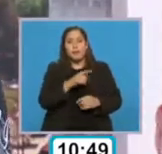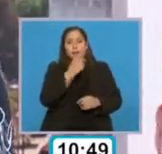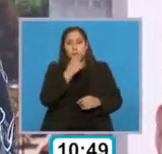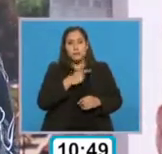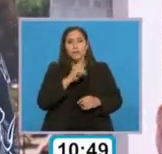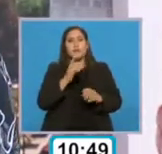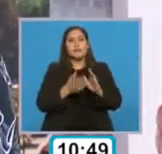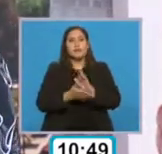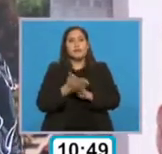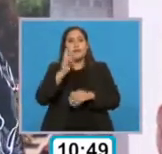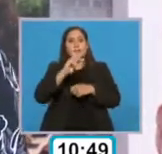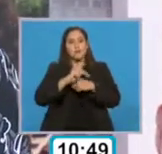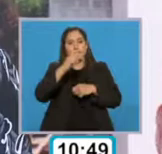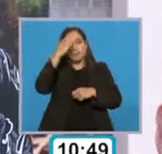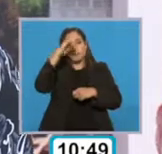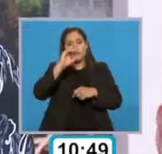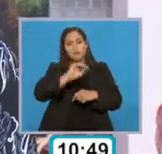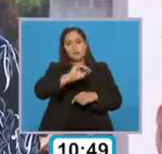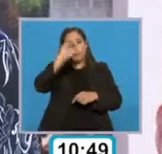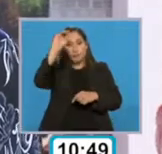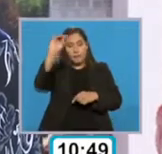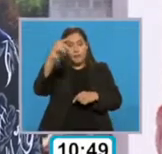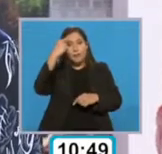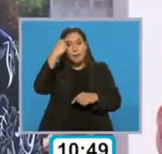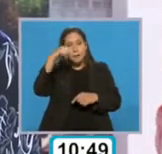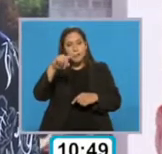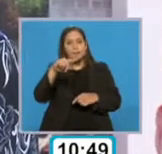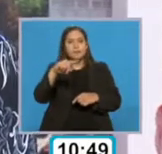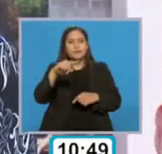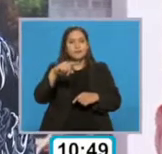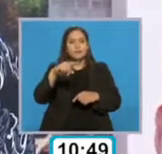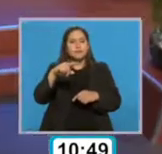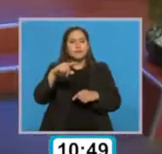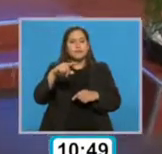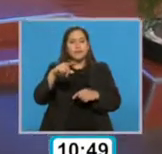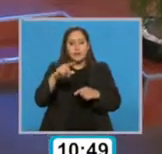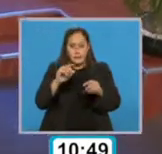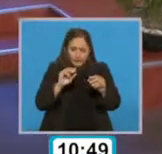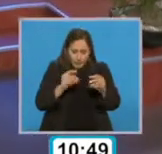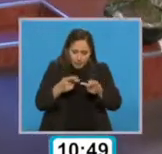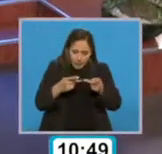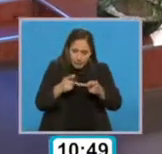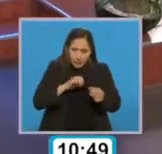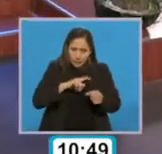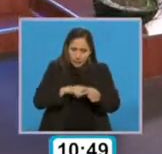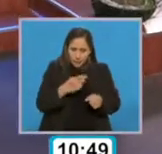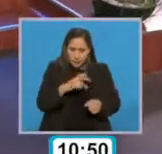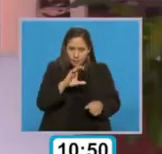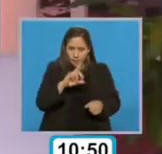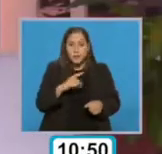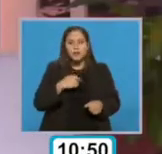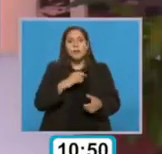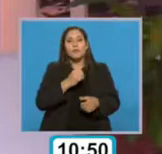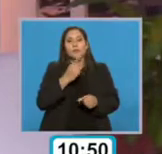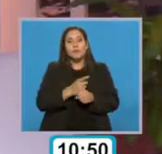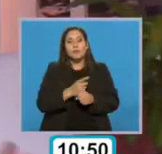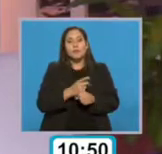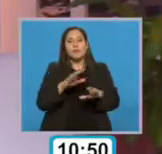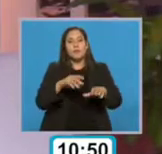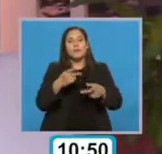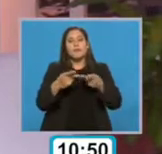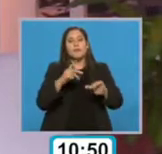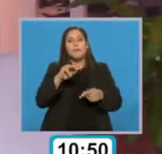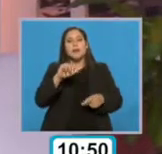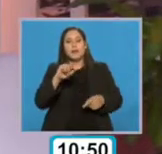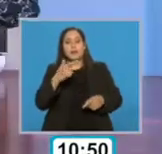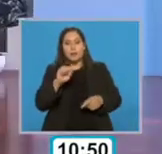sí. fuiste al extranjero a, pues ahora sí que a dejar especial este disco. Sí, tuve la oportunidad de presentarme en Málaga para una Ajá, qué